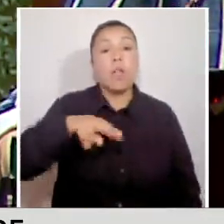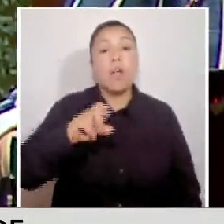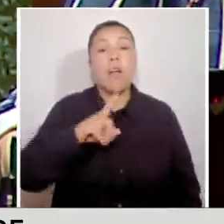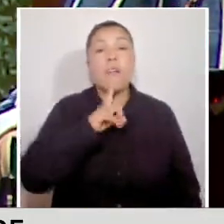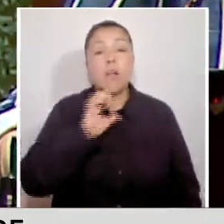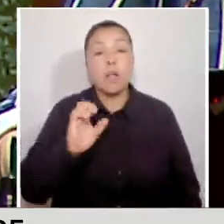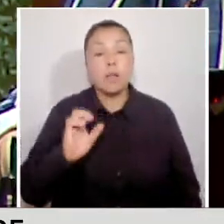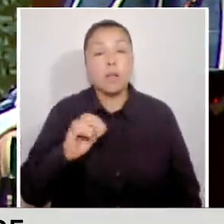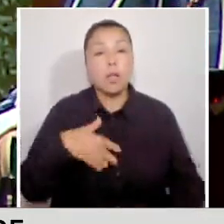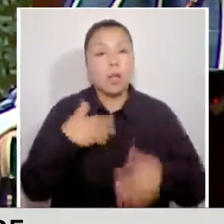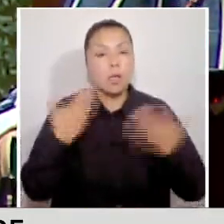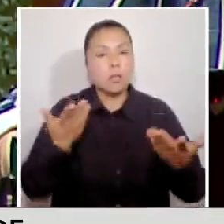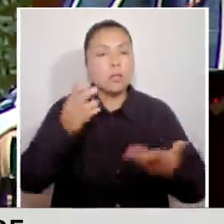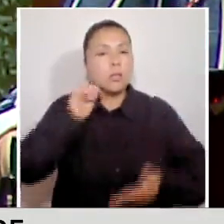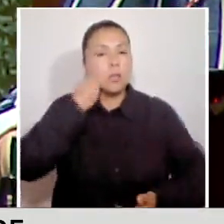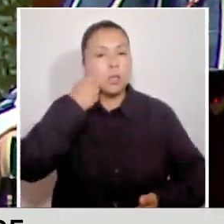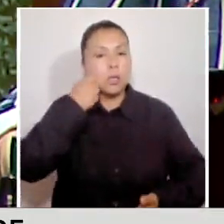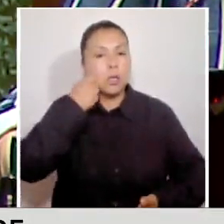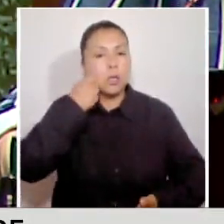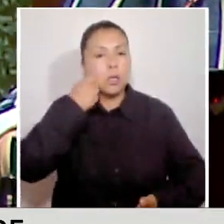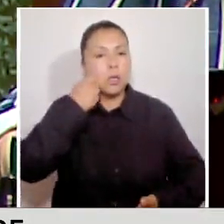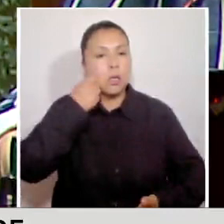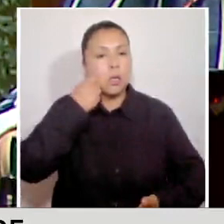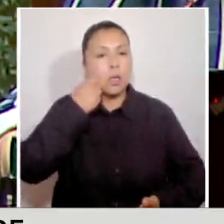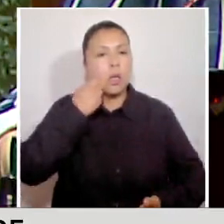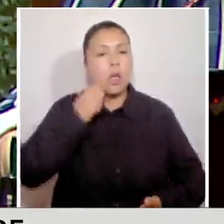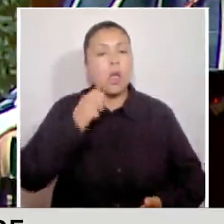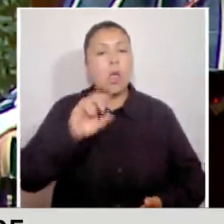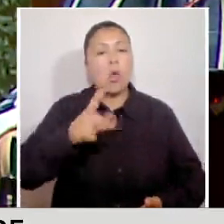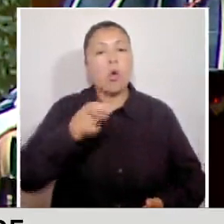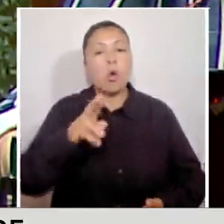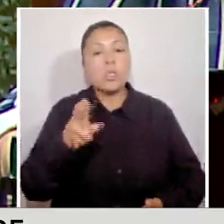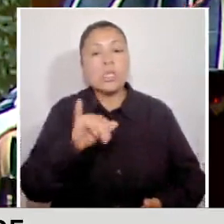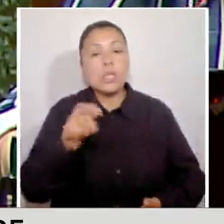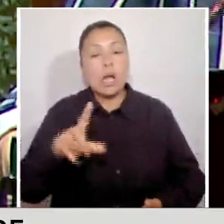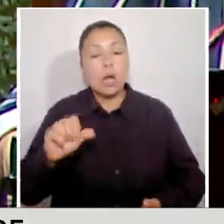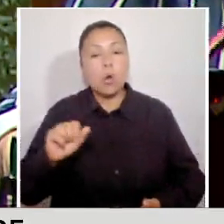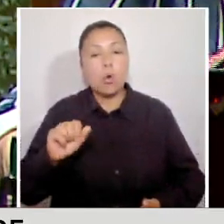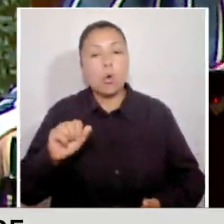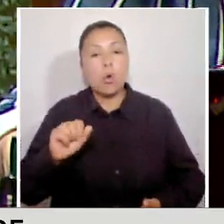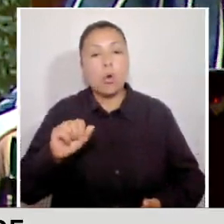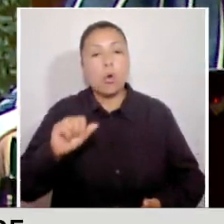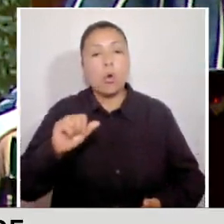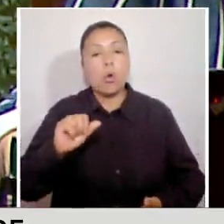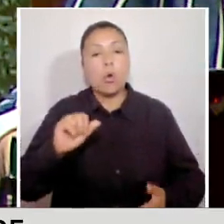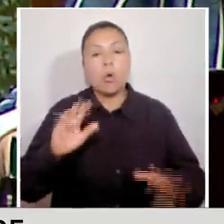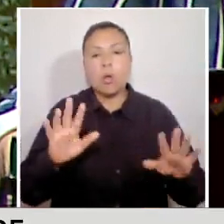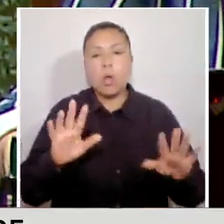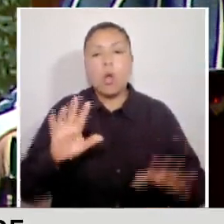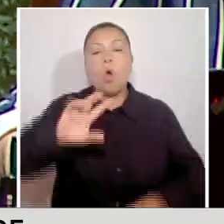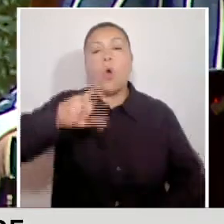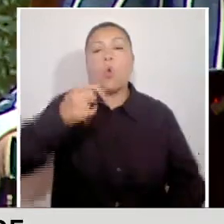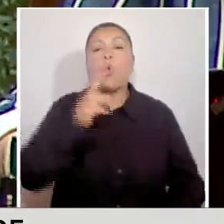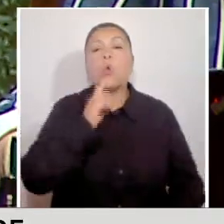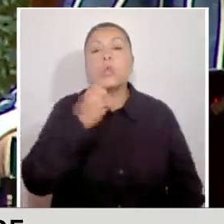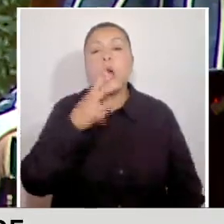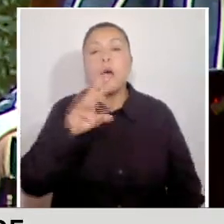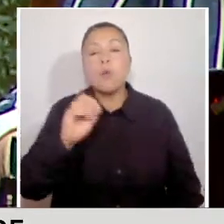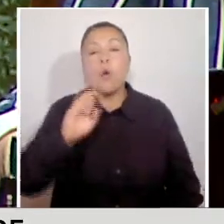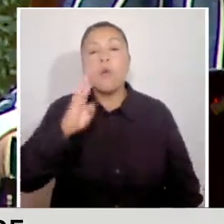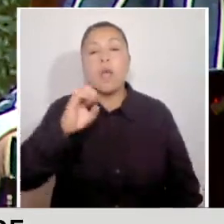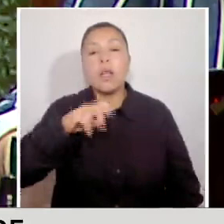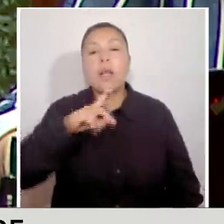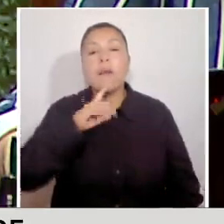queda a Gonzalo Benavente y por lo tanto queda Gustavo Benavente